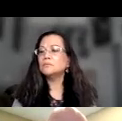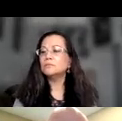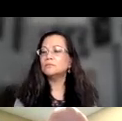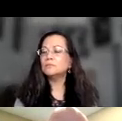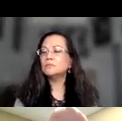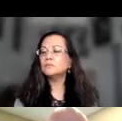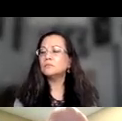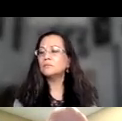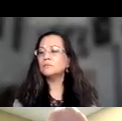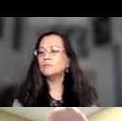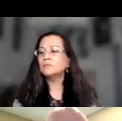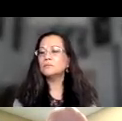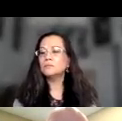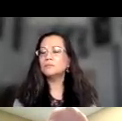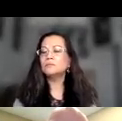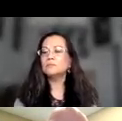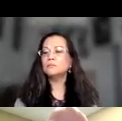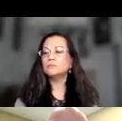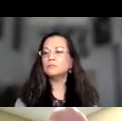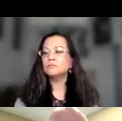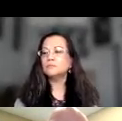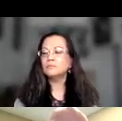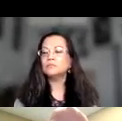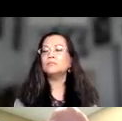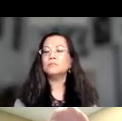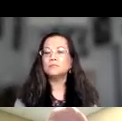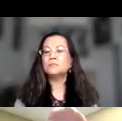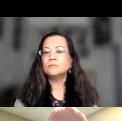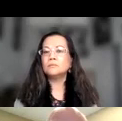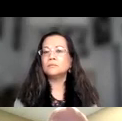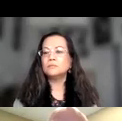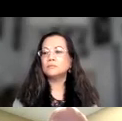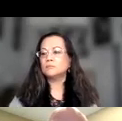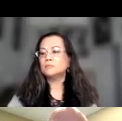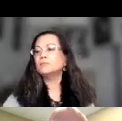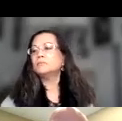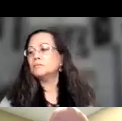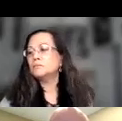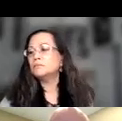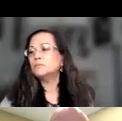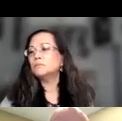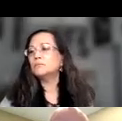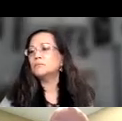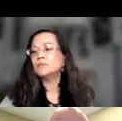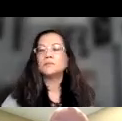para la intervención temprana de los servicios, para servicios entregados fuera de